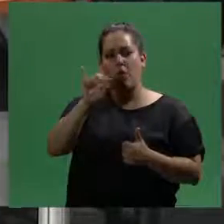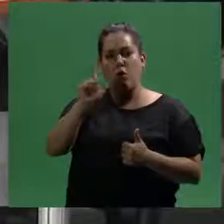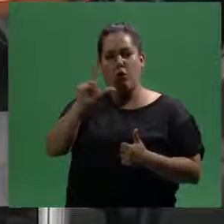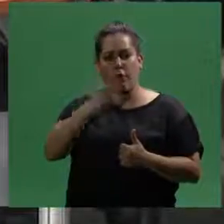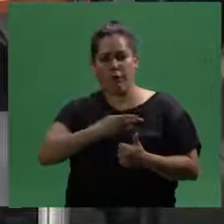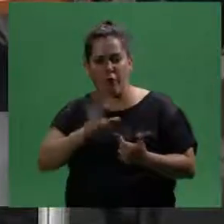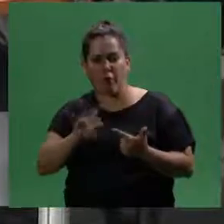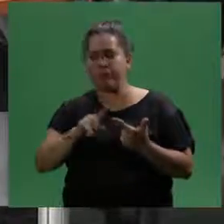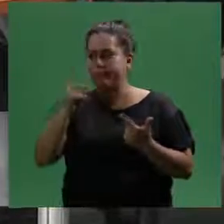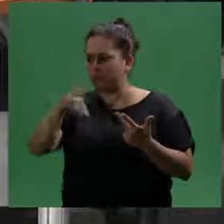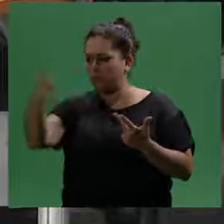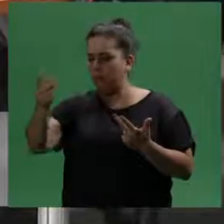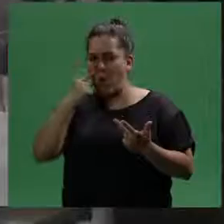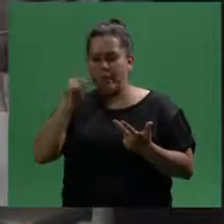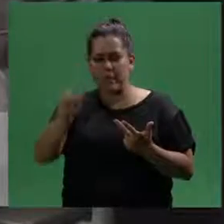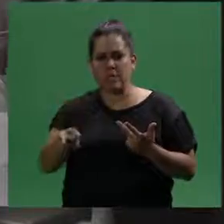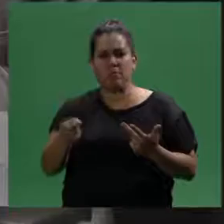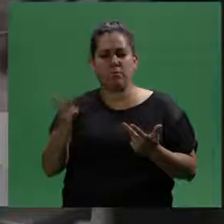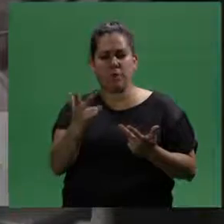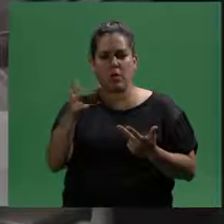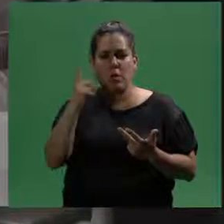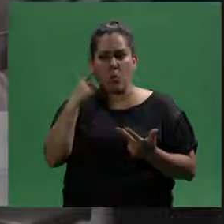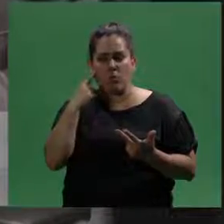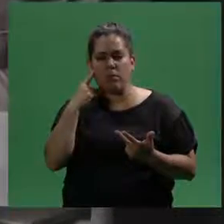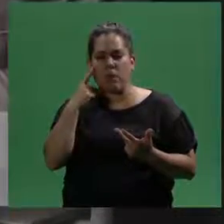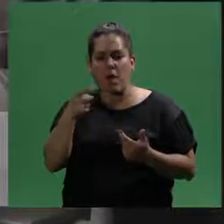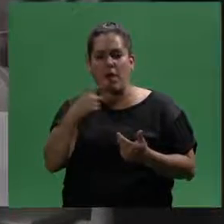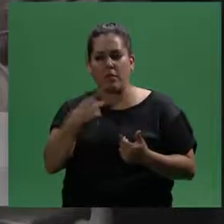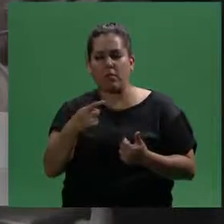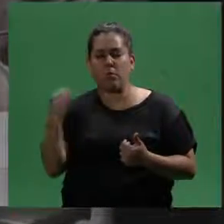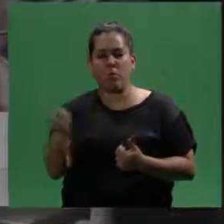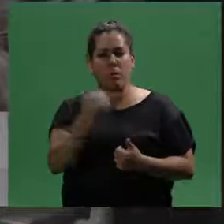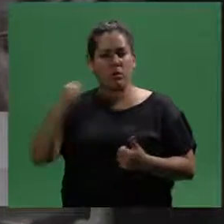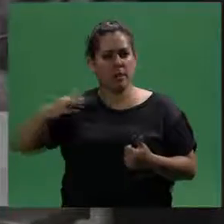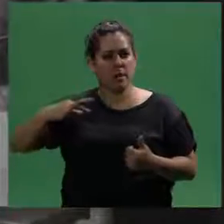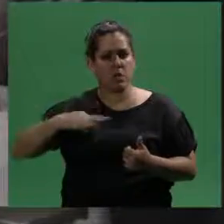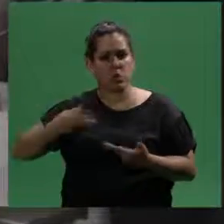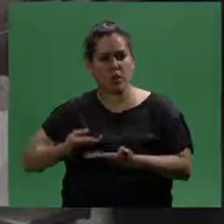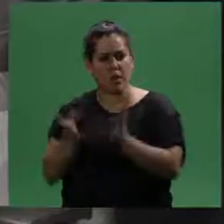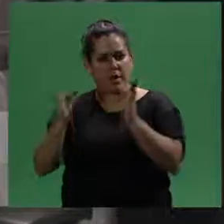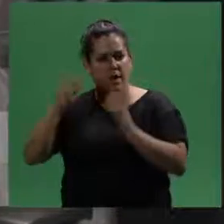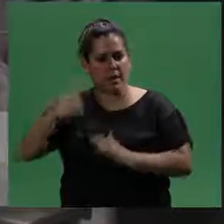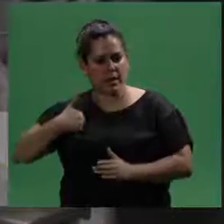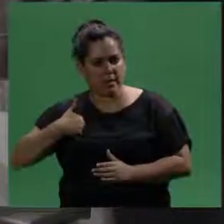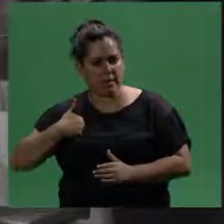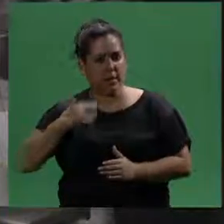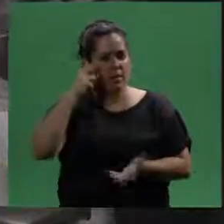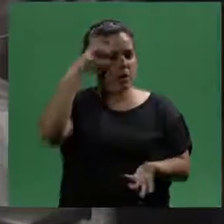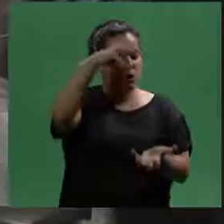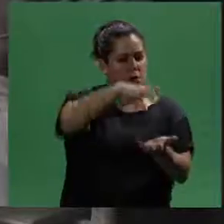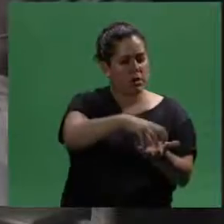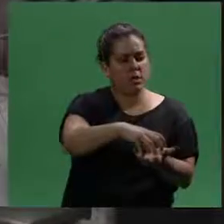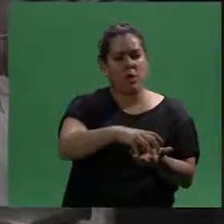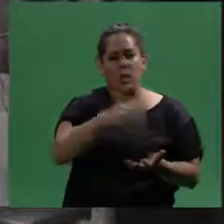y a Alberto, o sea, lo importante que es para la ciudadanía argentina, para la Cámara de Diputados